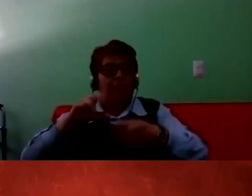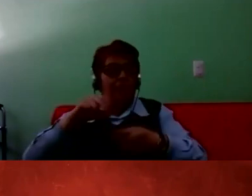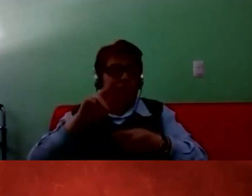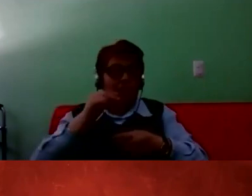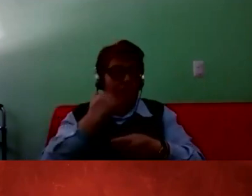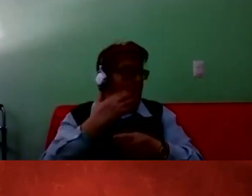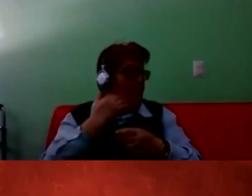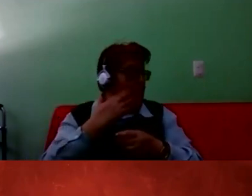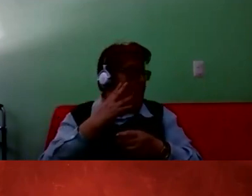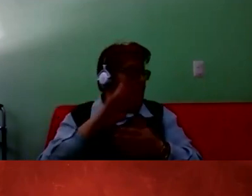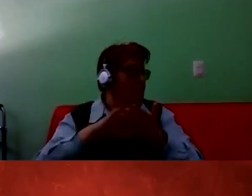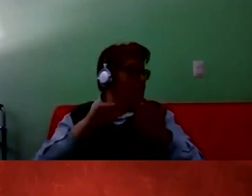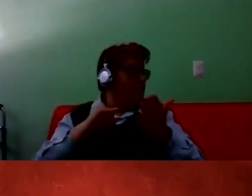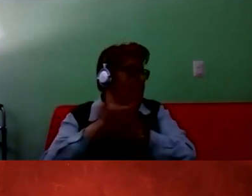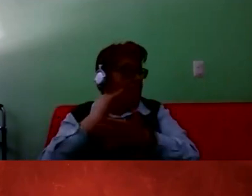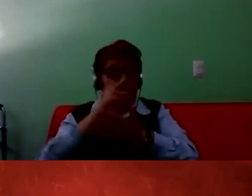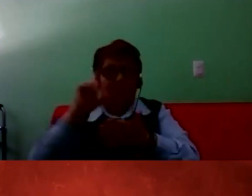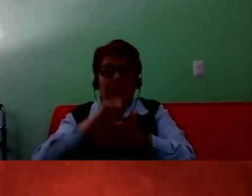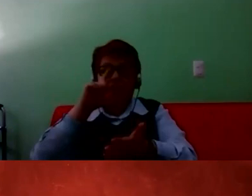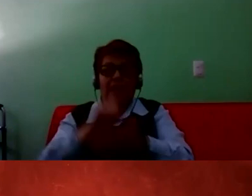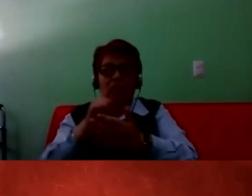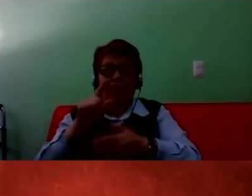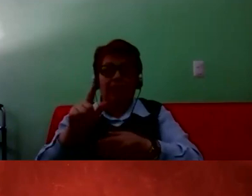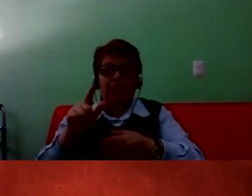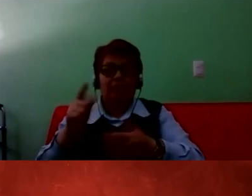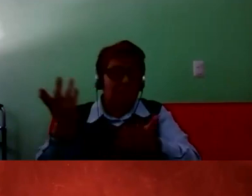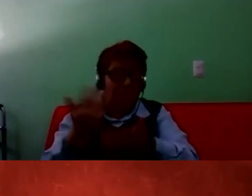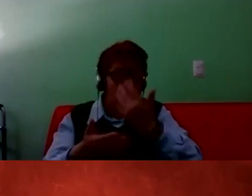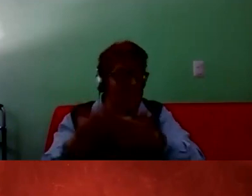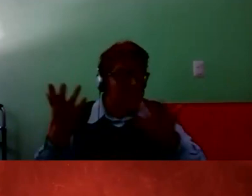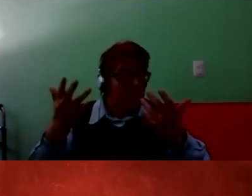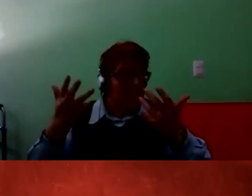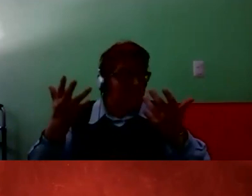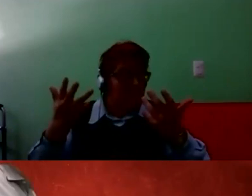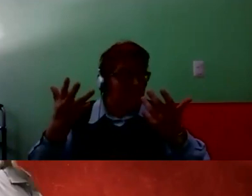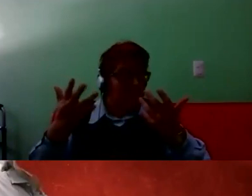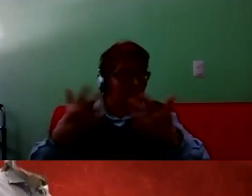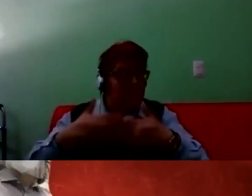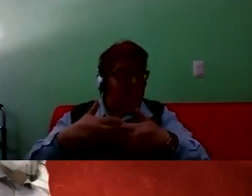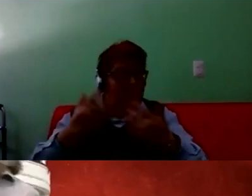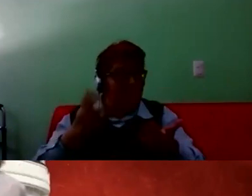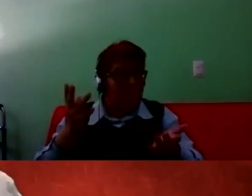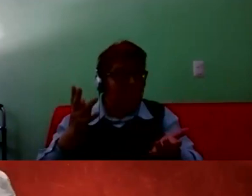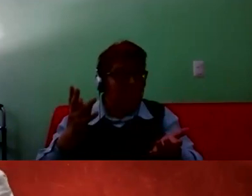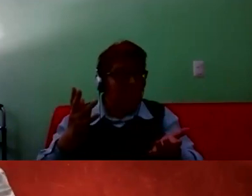las disposiciones muy específicas de la Ley de Establecimientos Mercantiles. Entonces, lo que se